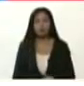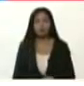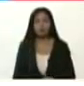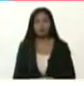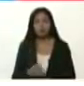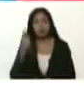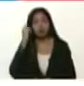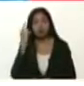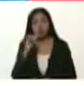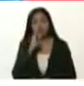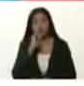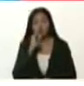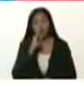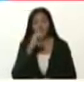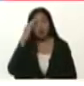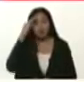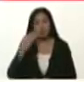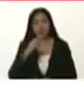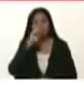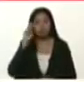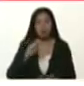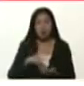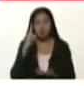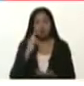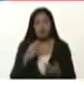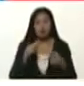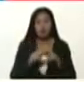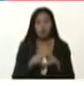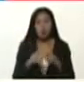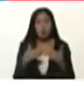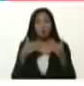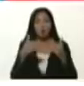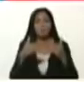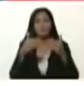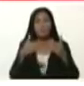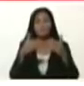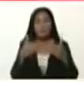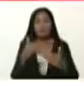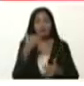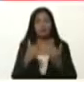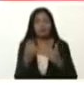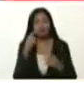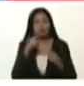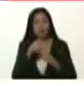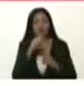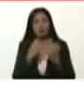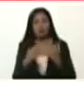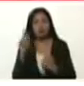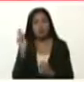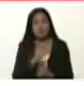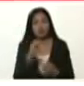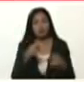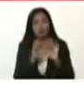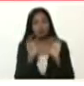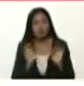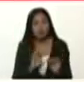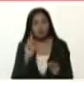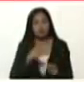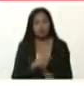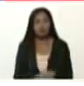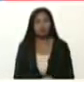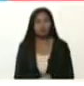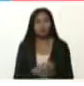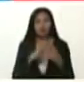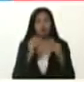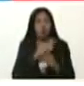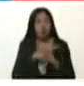voy a dar sobre la Milicia Nacional Bolivariana y sus avances determinantes en los últimos meses, todo